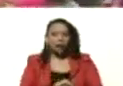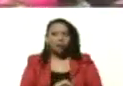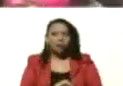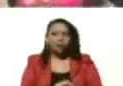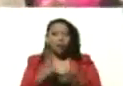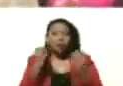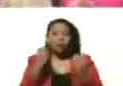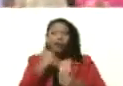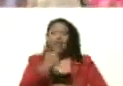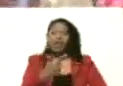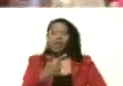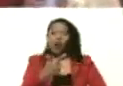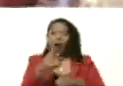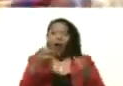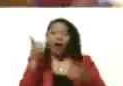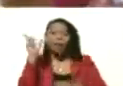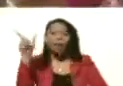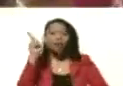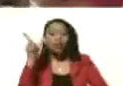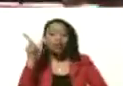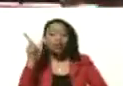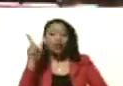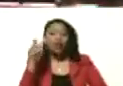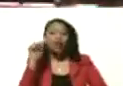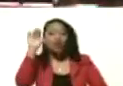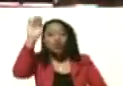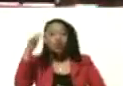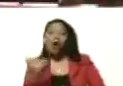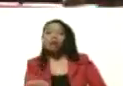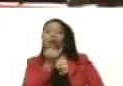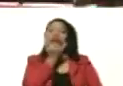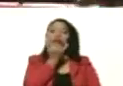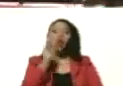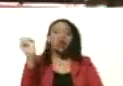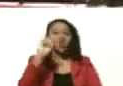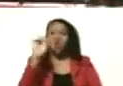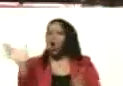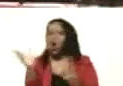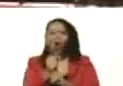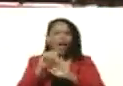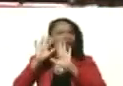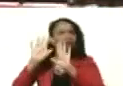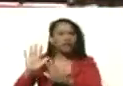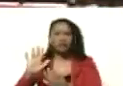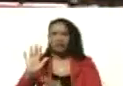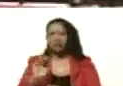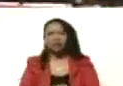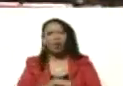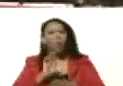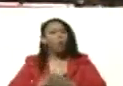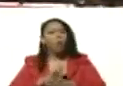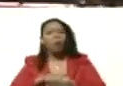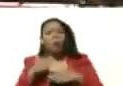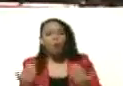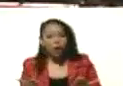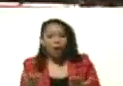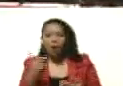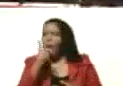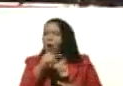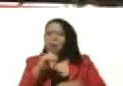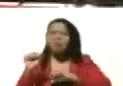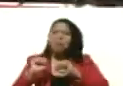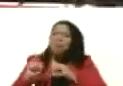Muchos dijeron, el PSUV se va a estrellar, no va a lograr eso. ¿Por qué? Porque no hay